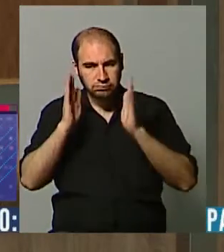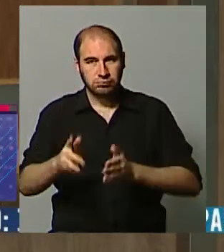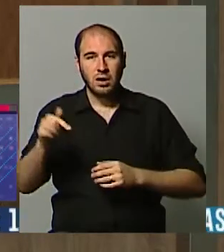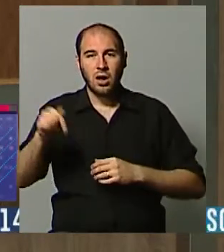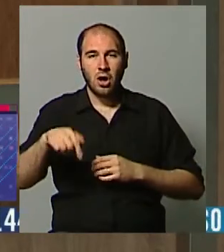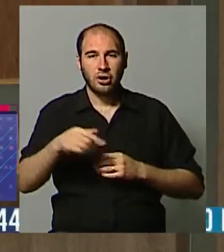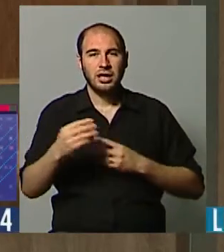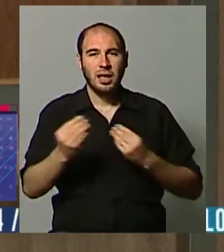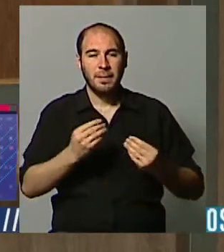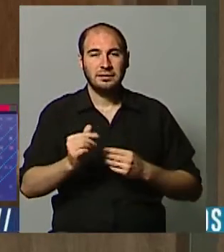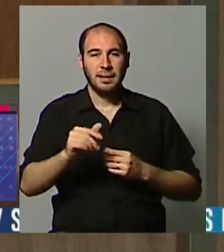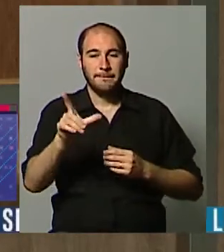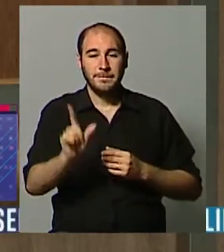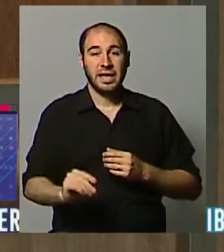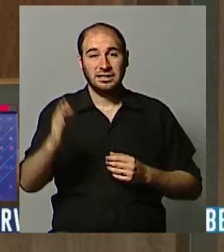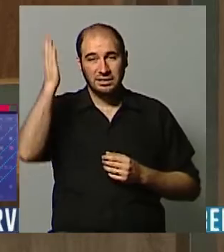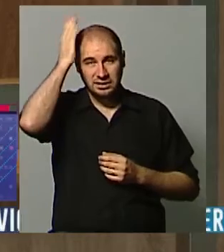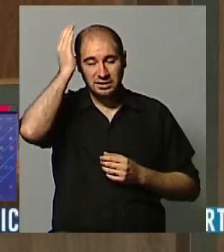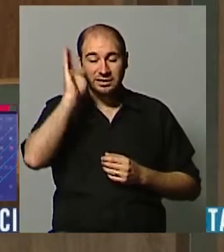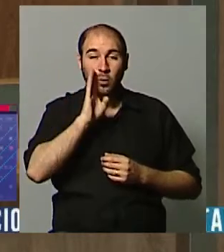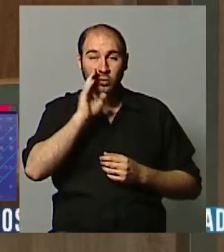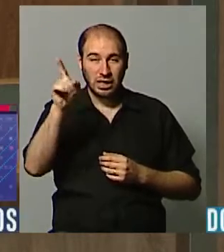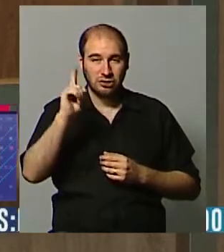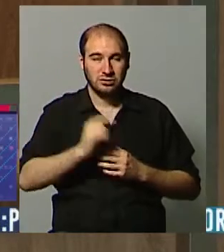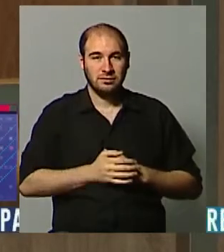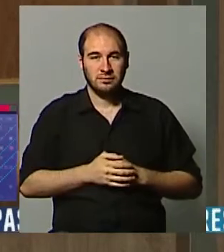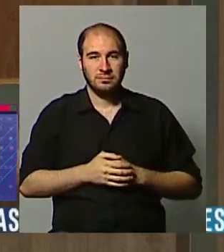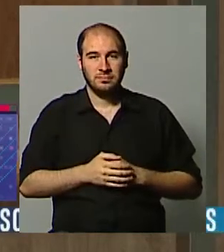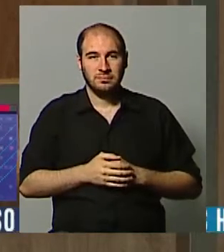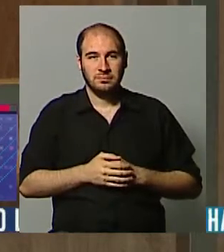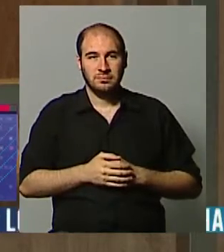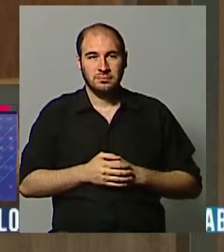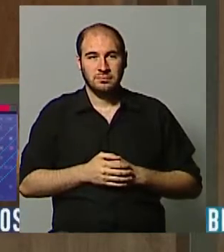hoy por hoy en lo que está sucediendo en Estados Unidos, lo que básicamente